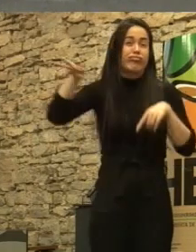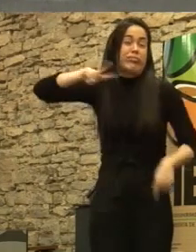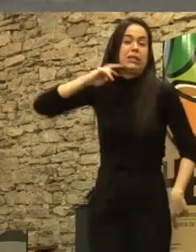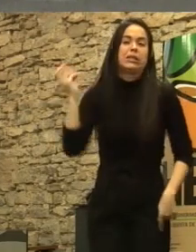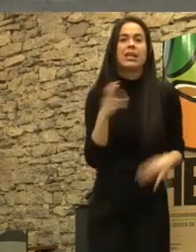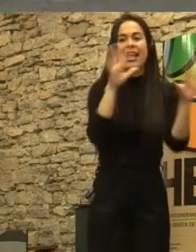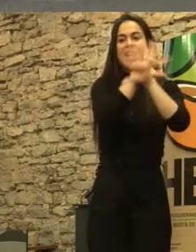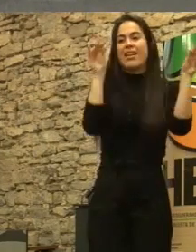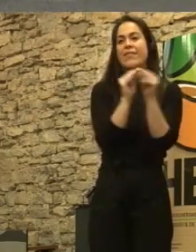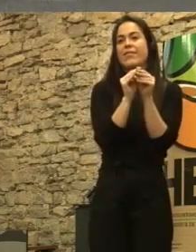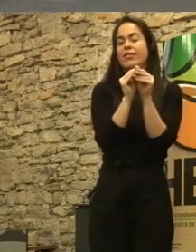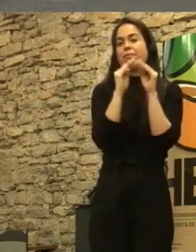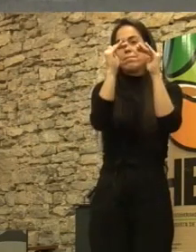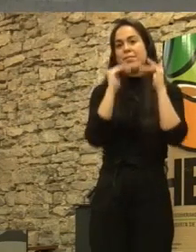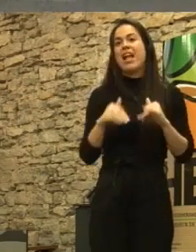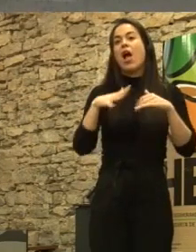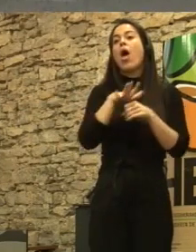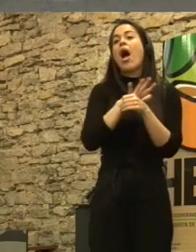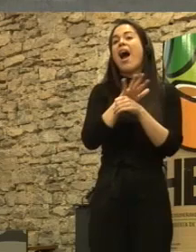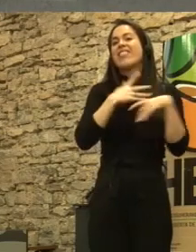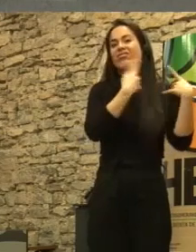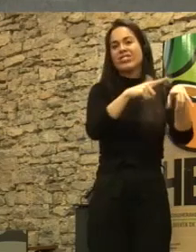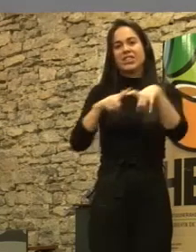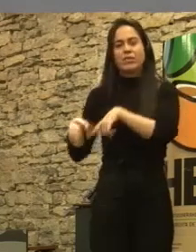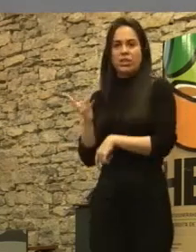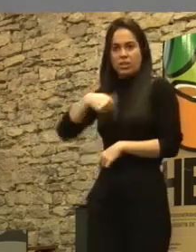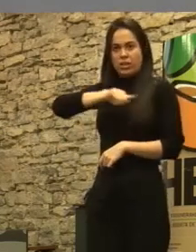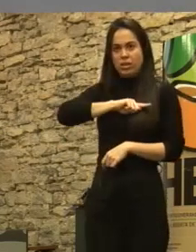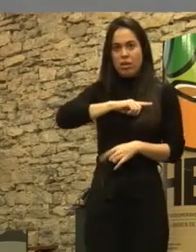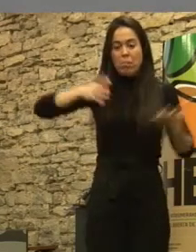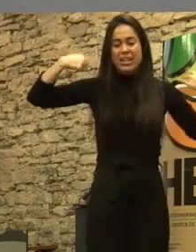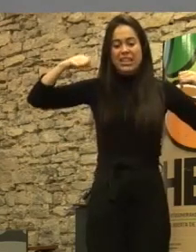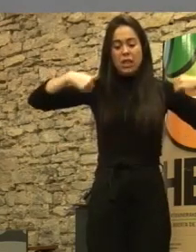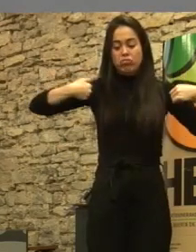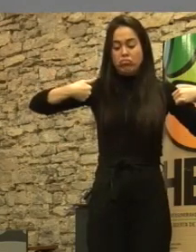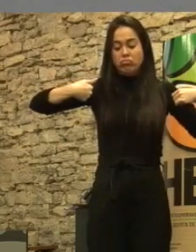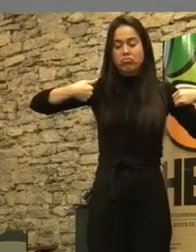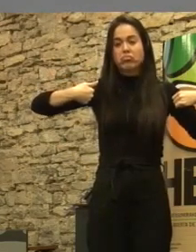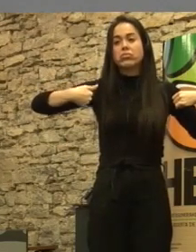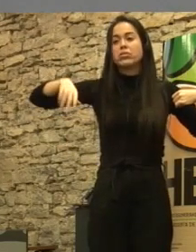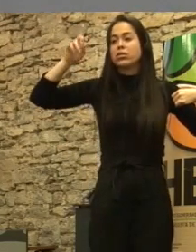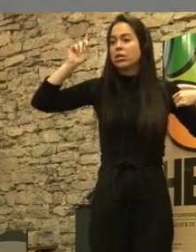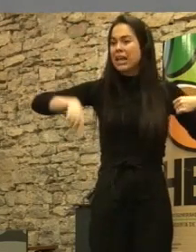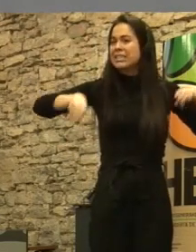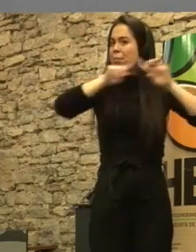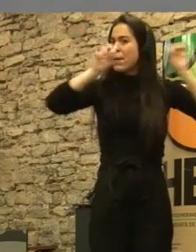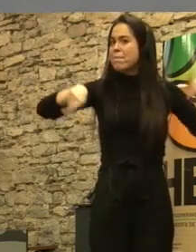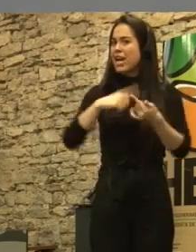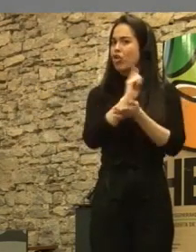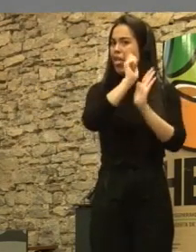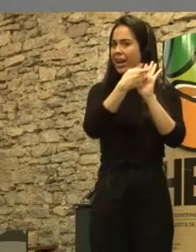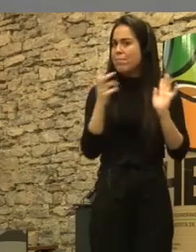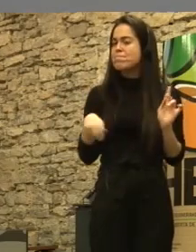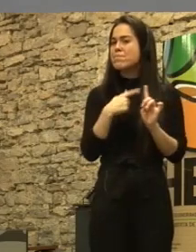¿no? Y paso ya al otro tema, ¿no? De las distintas áreas en las cuales yo documenté tanto prácticas que había hecho yo como caso de estudio de terceros y también un poco del marco legal y social, porque a veces